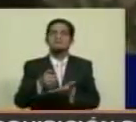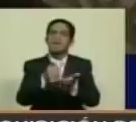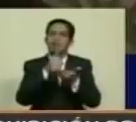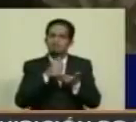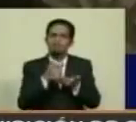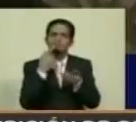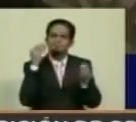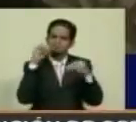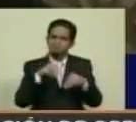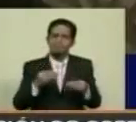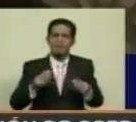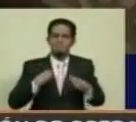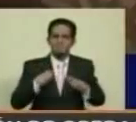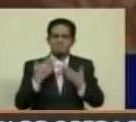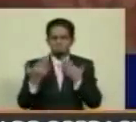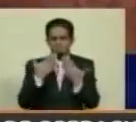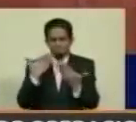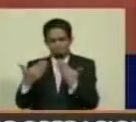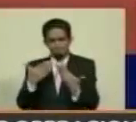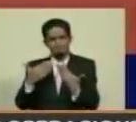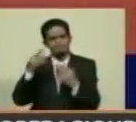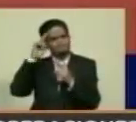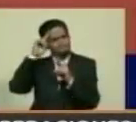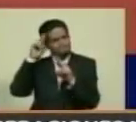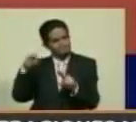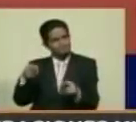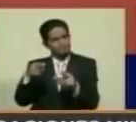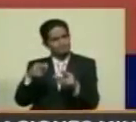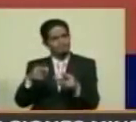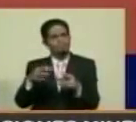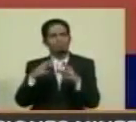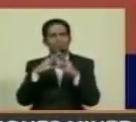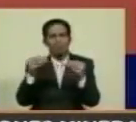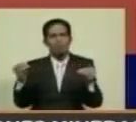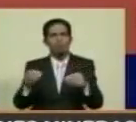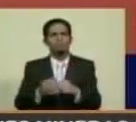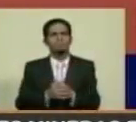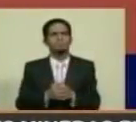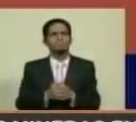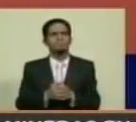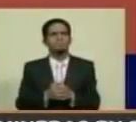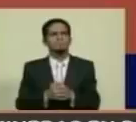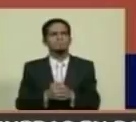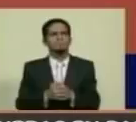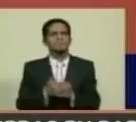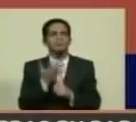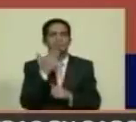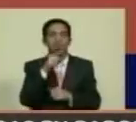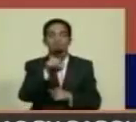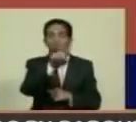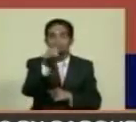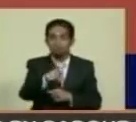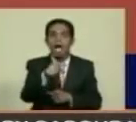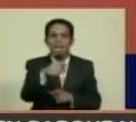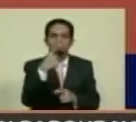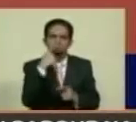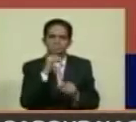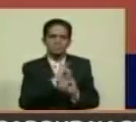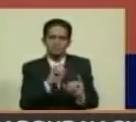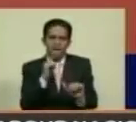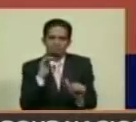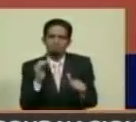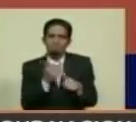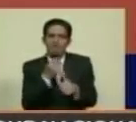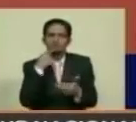democrática respetadas por todos y por todas. Sobre lo que me pregunta, eso forma parte de la investigación, ya tenemos los nombres de